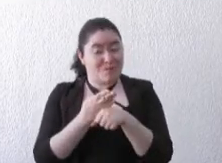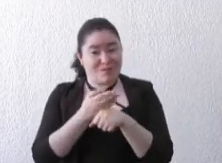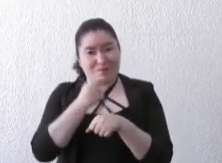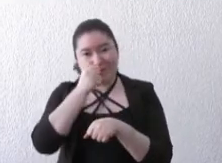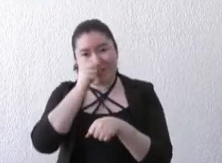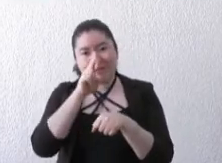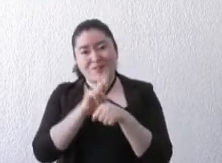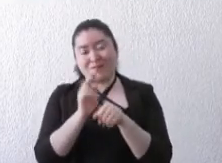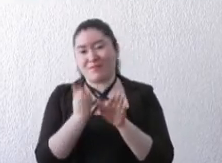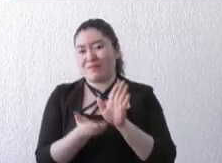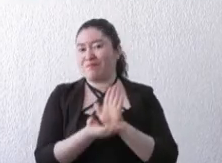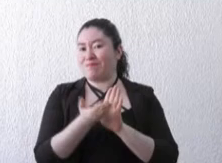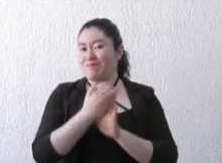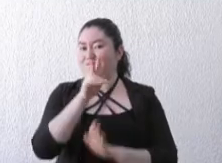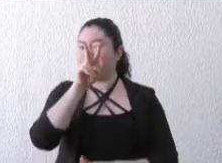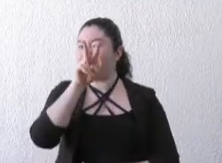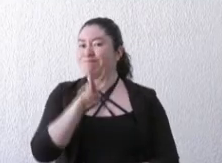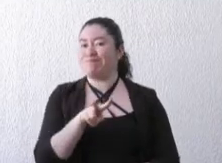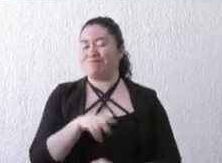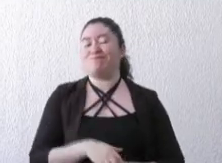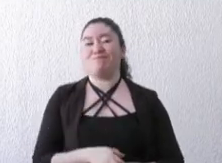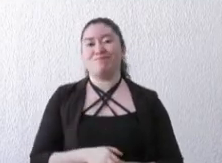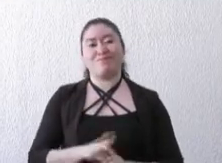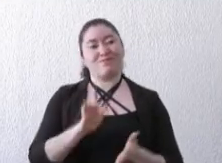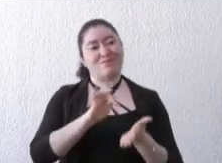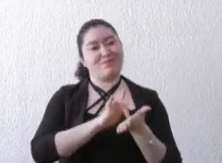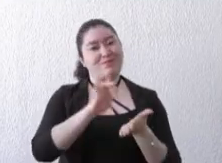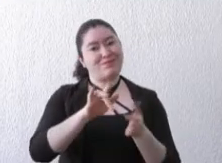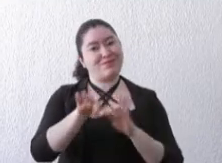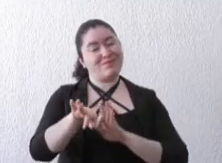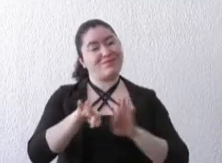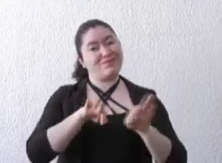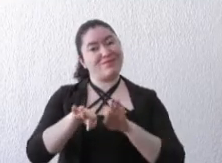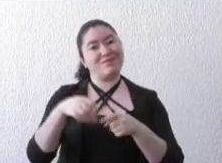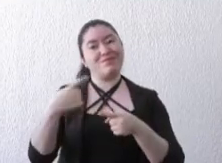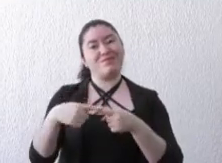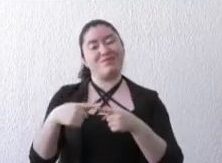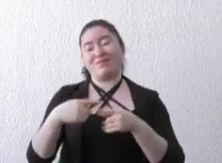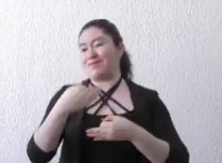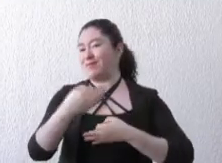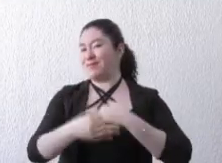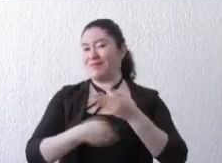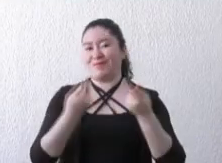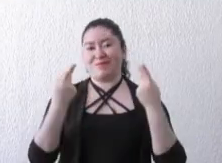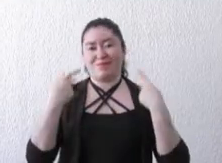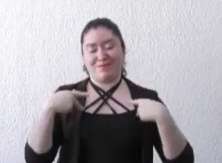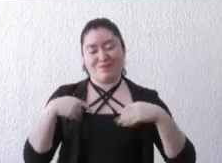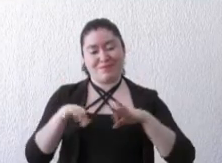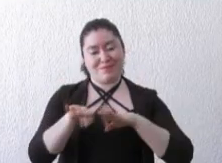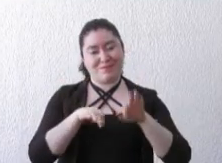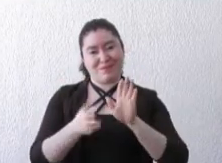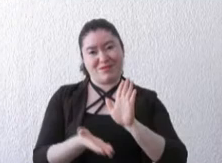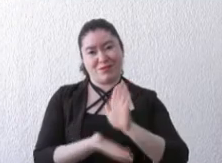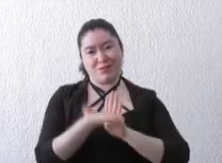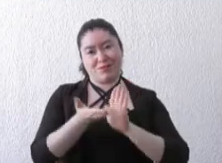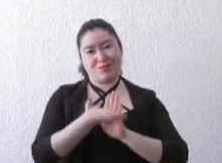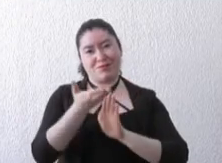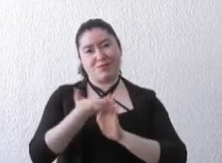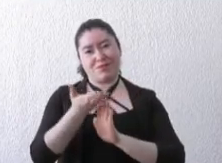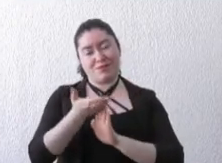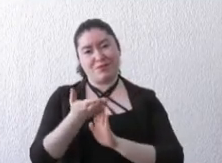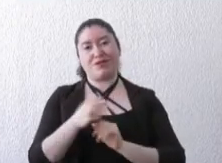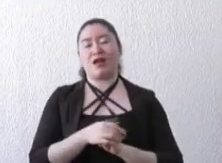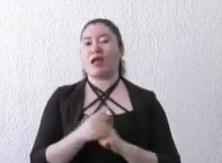Aquí me resta, como siempre, agradecer el trabajo de todos los trabajadores de la construcción, de los